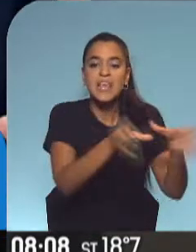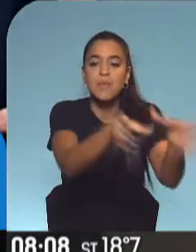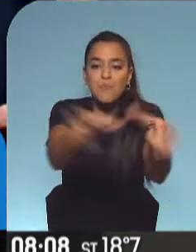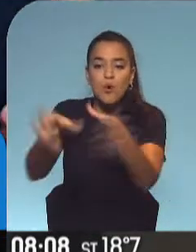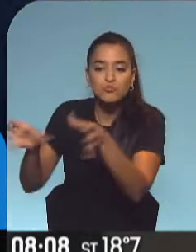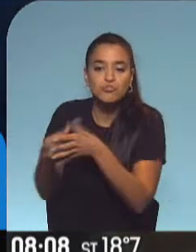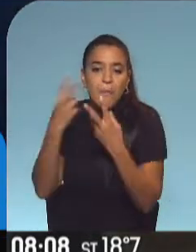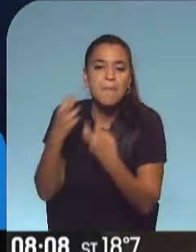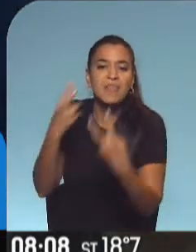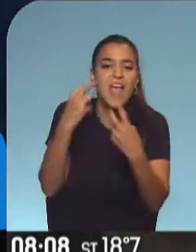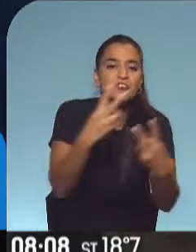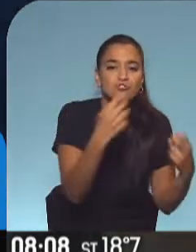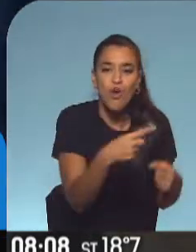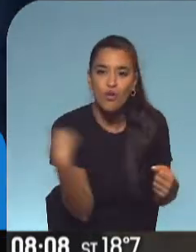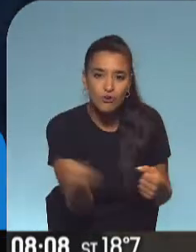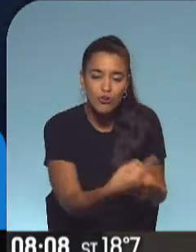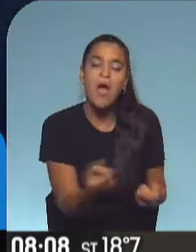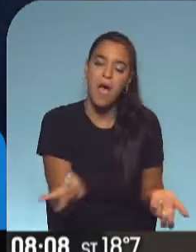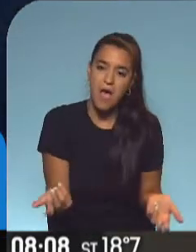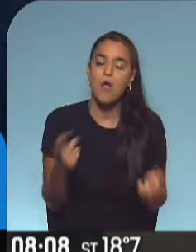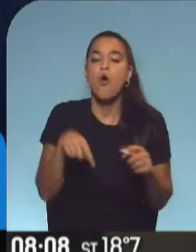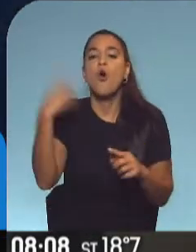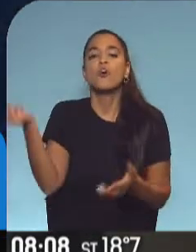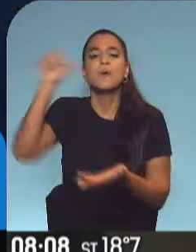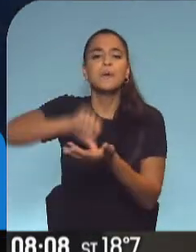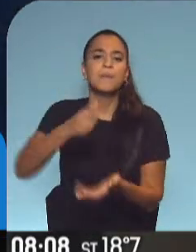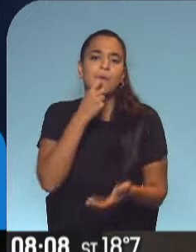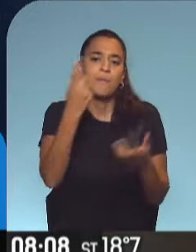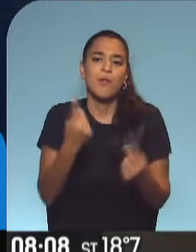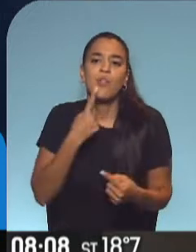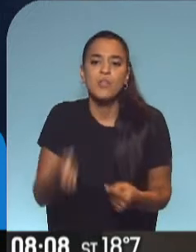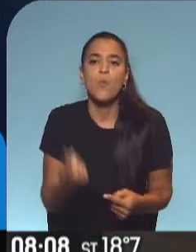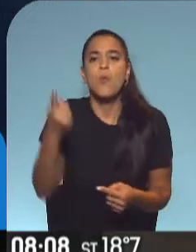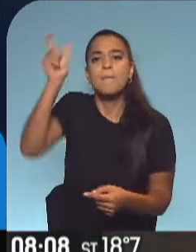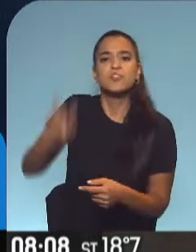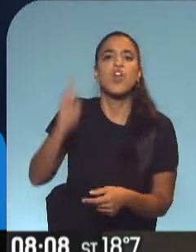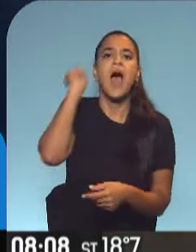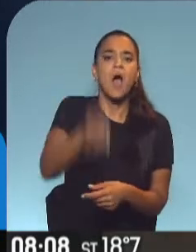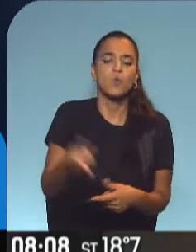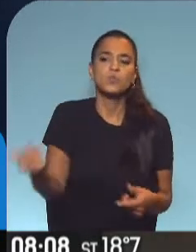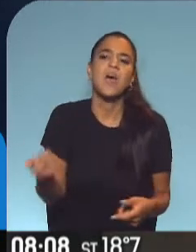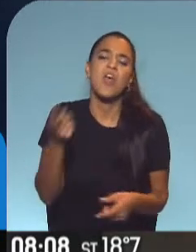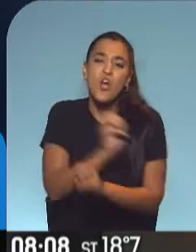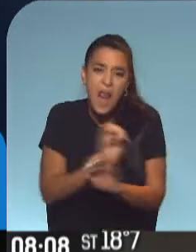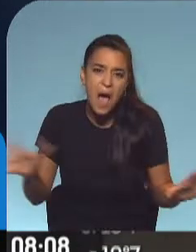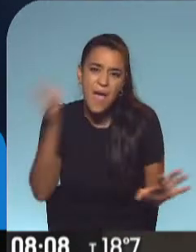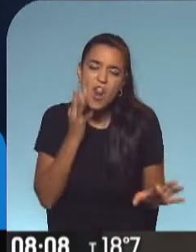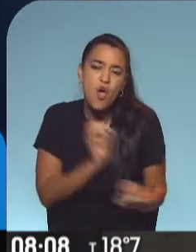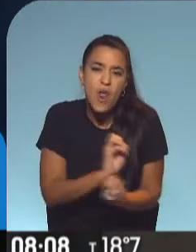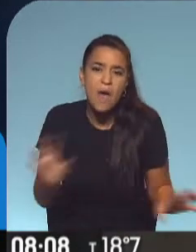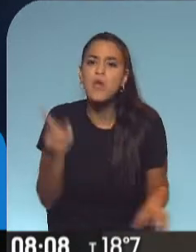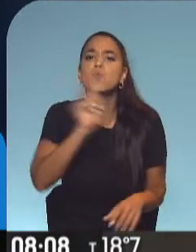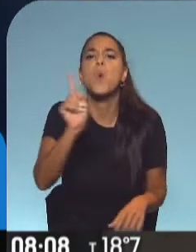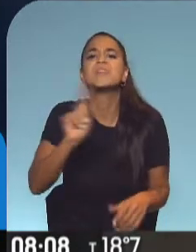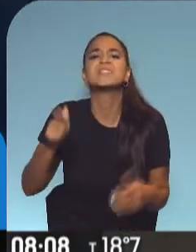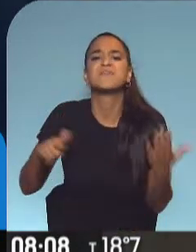investigación. Y normalmente, qué sé yo, en otros países cuando hay una persona que está acusada a veces por un delito grave, no está acusando